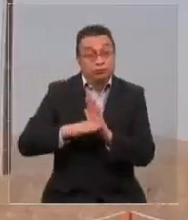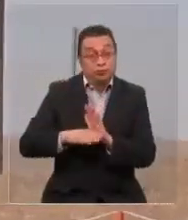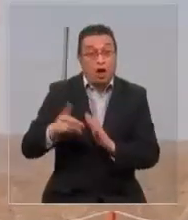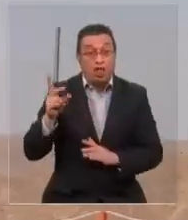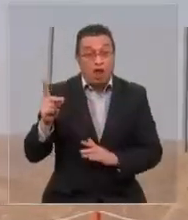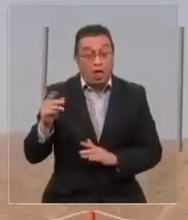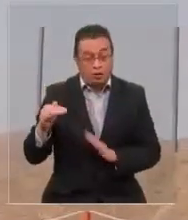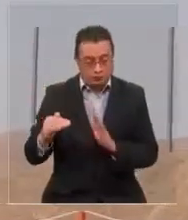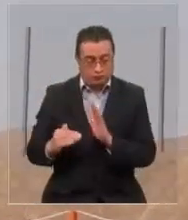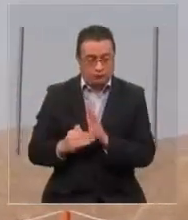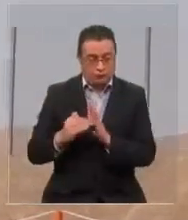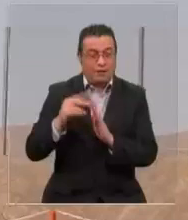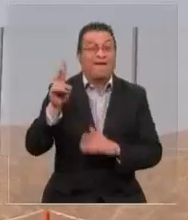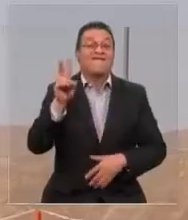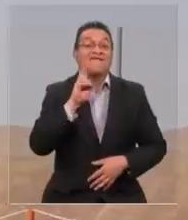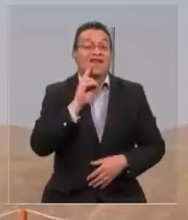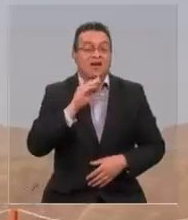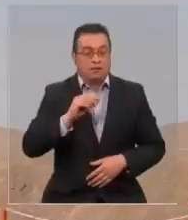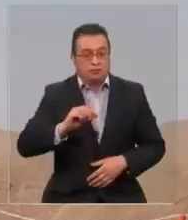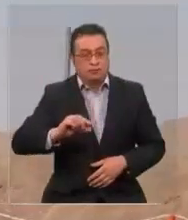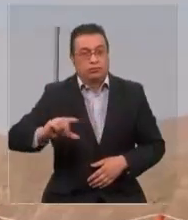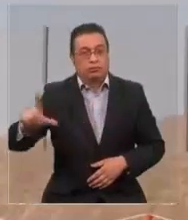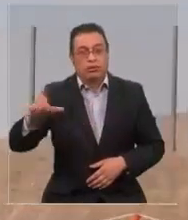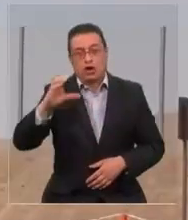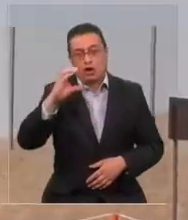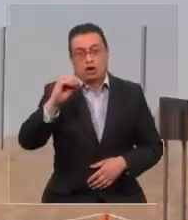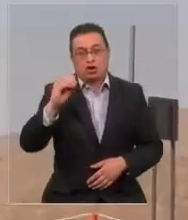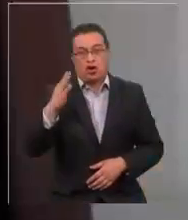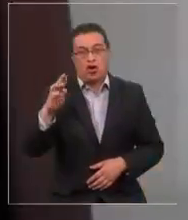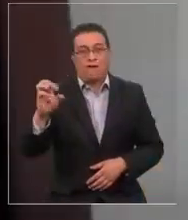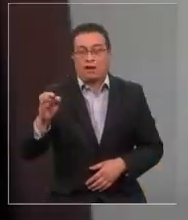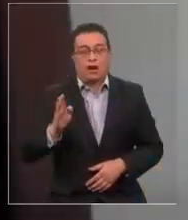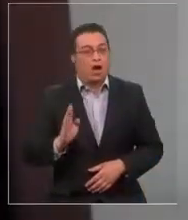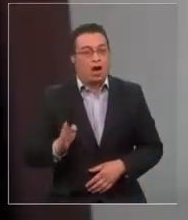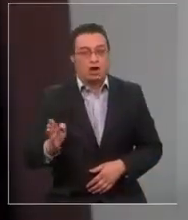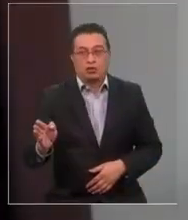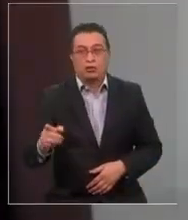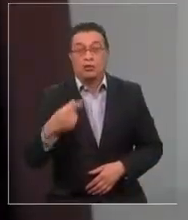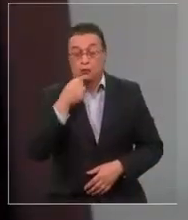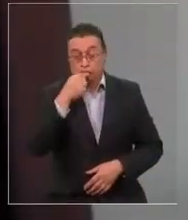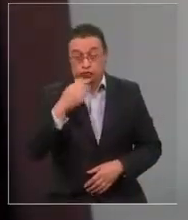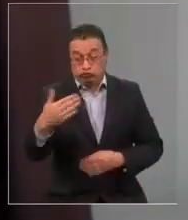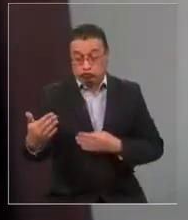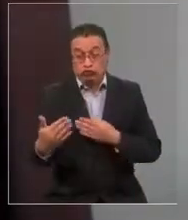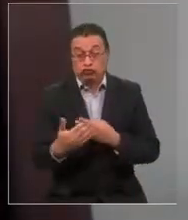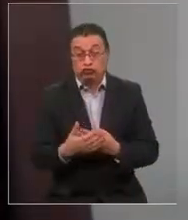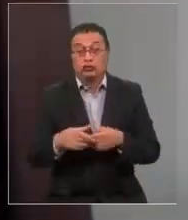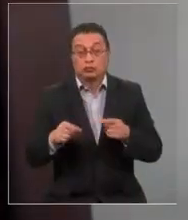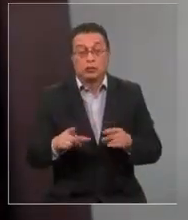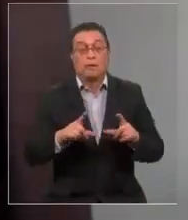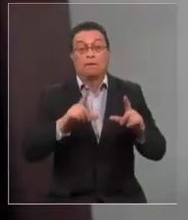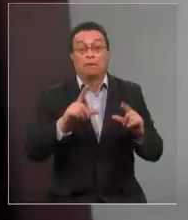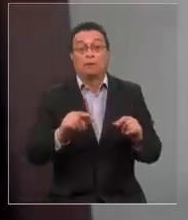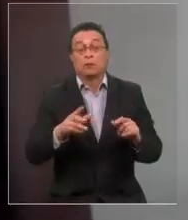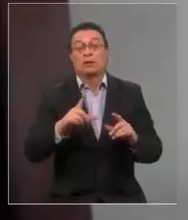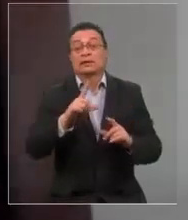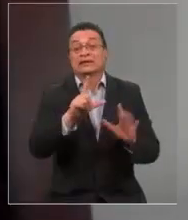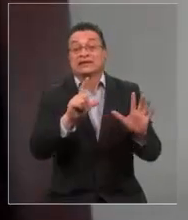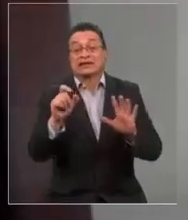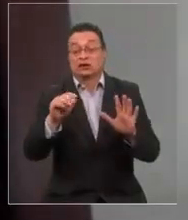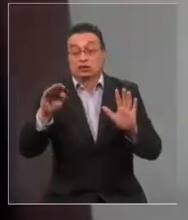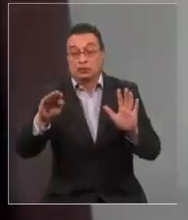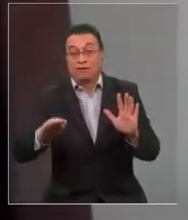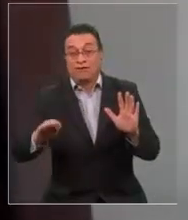recuperarse desde este viernes a raíz de el cobre que no para por lo menos a corto plazo vemos que bajó 700 también